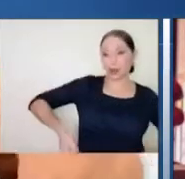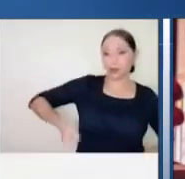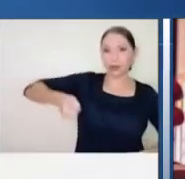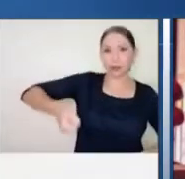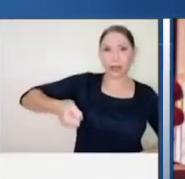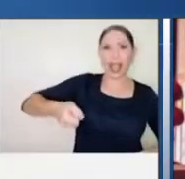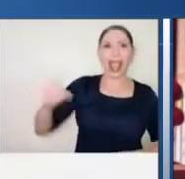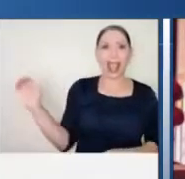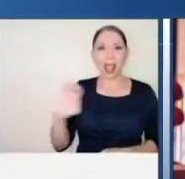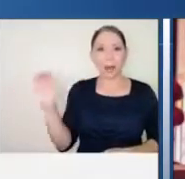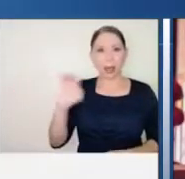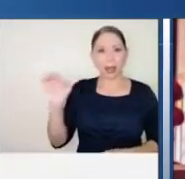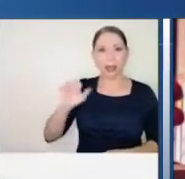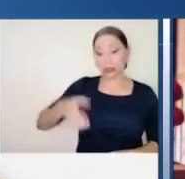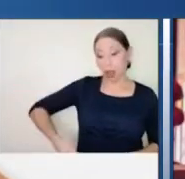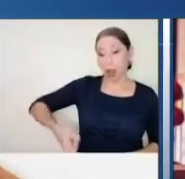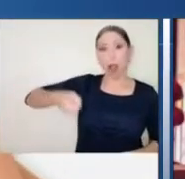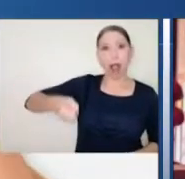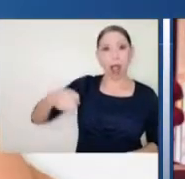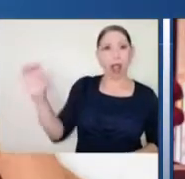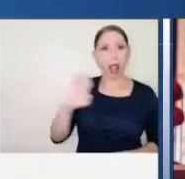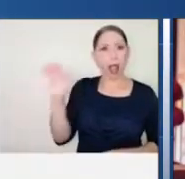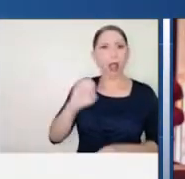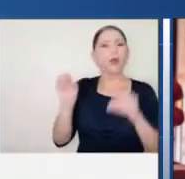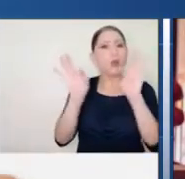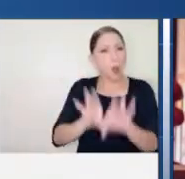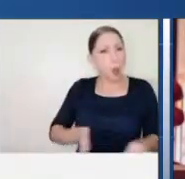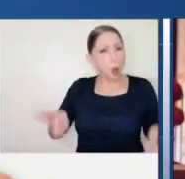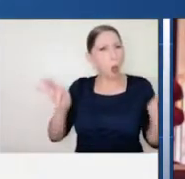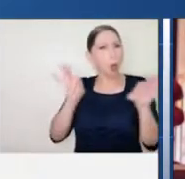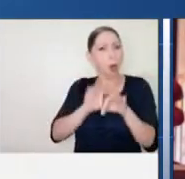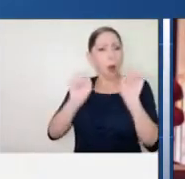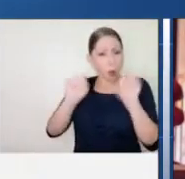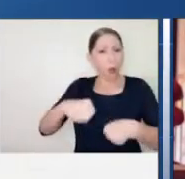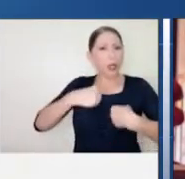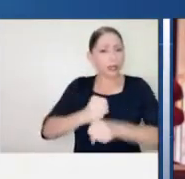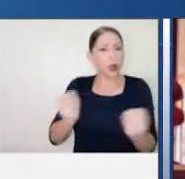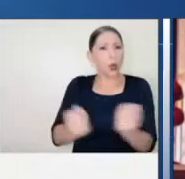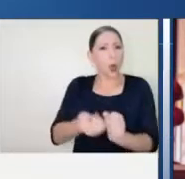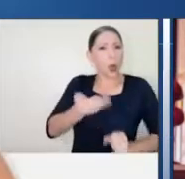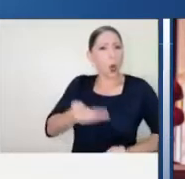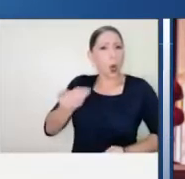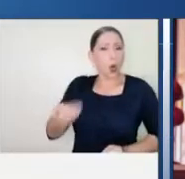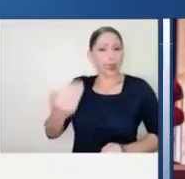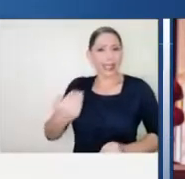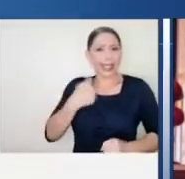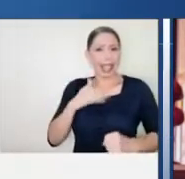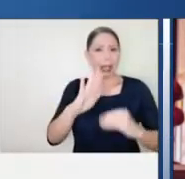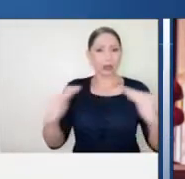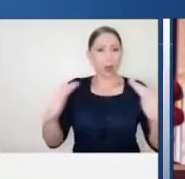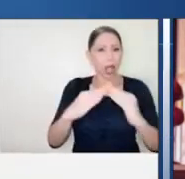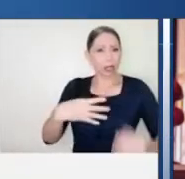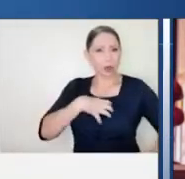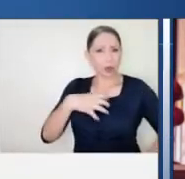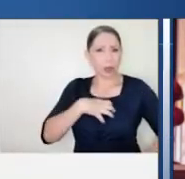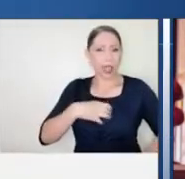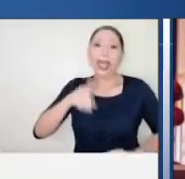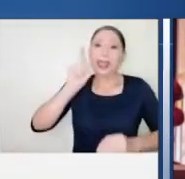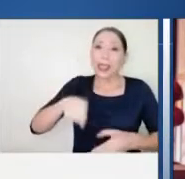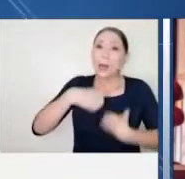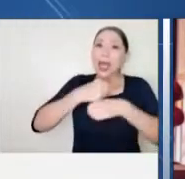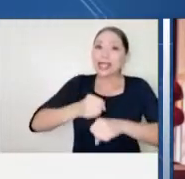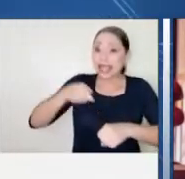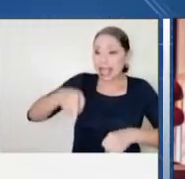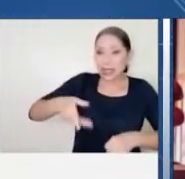y eso incluye también las condiciones nocturnas. 2, porque estamos aprovechando que en este caso no vamos a hacer